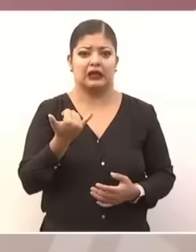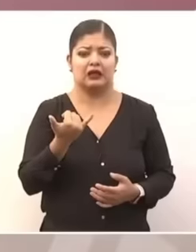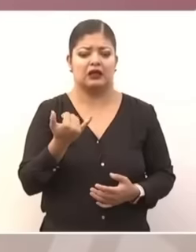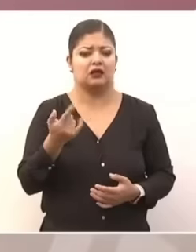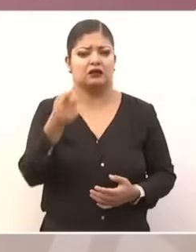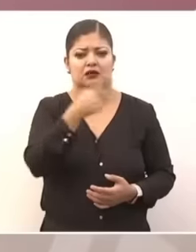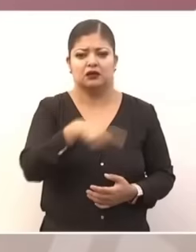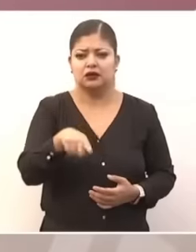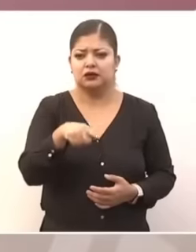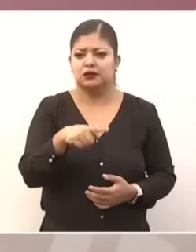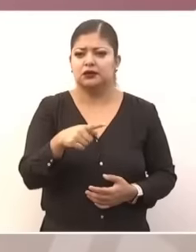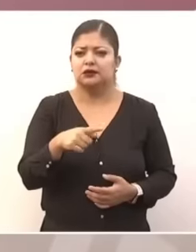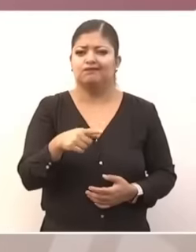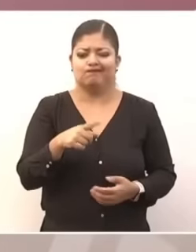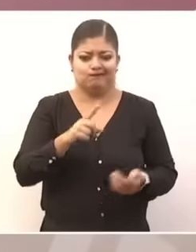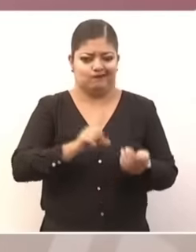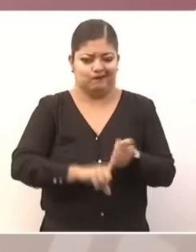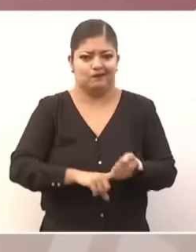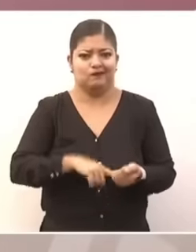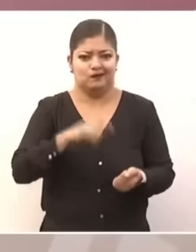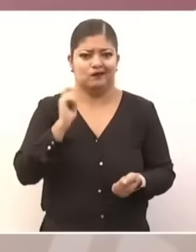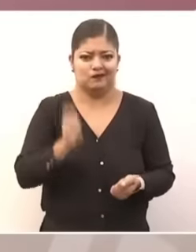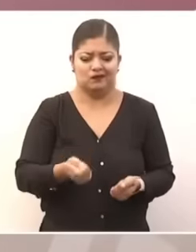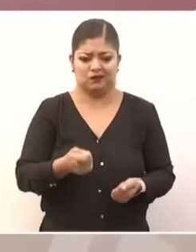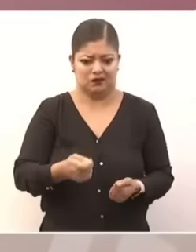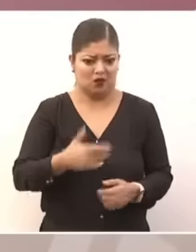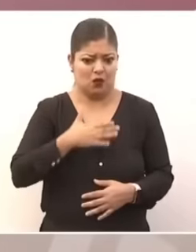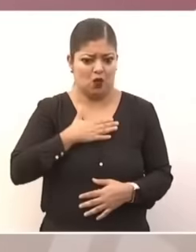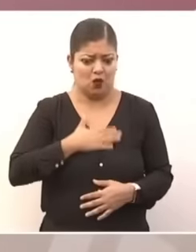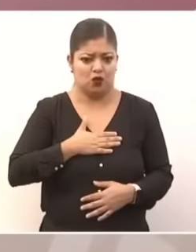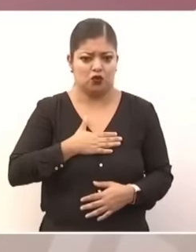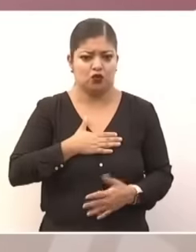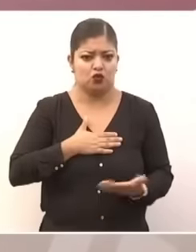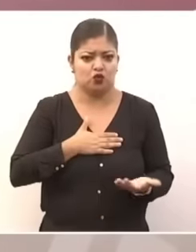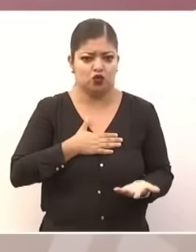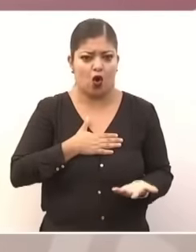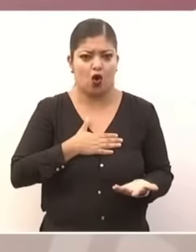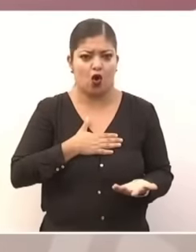eso, de ser tan justa su causa,